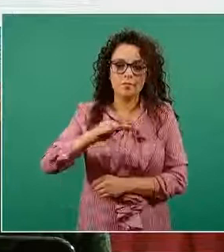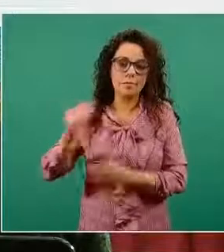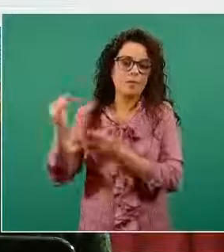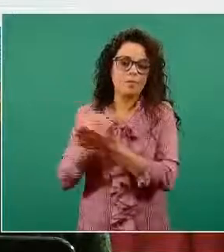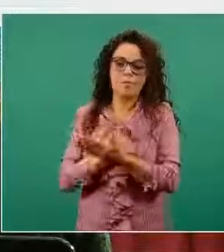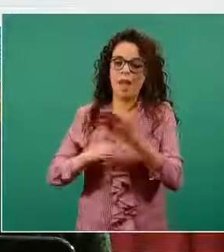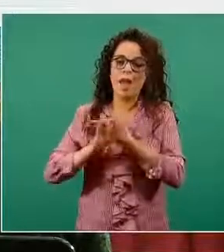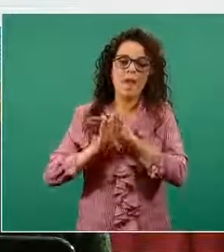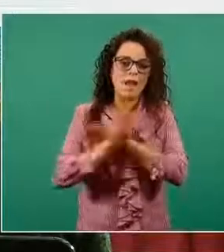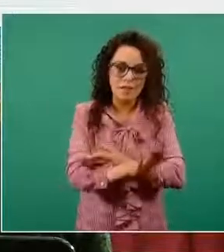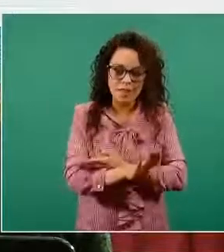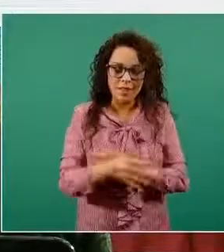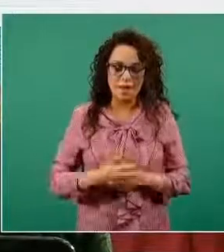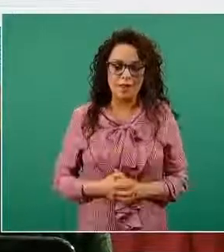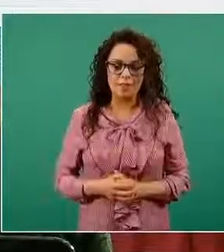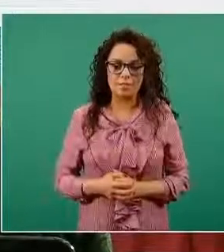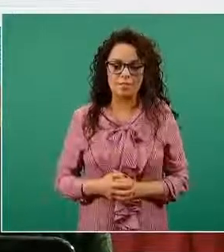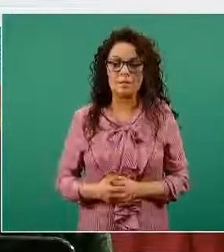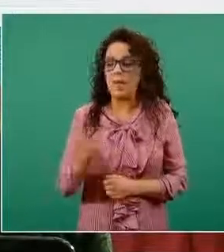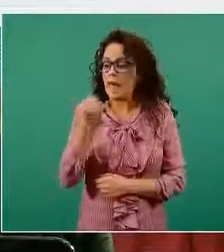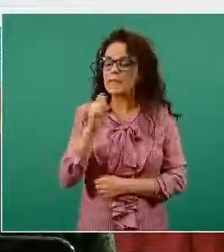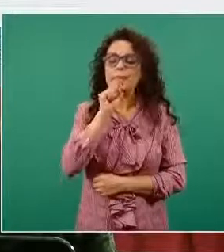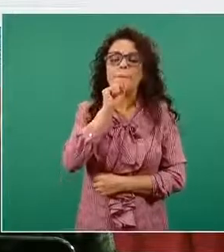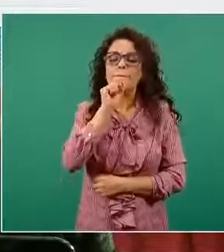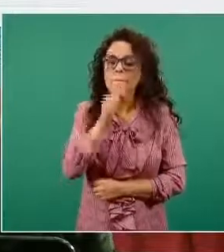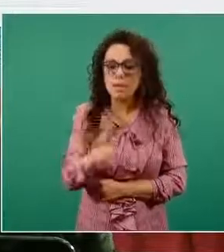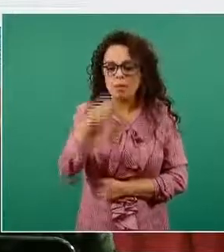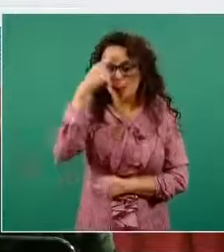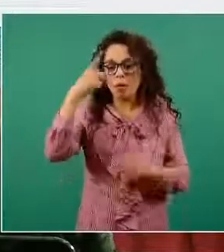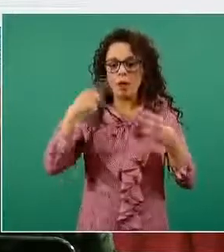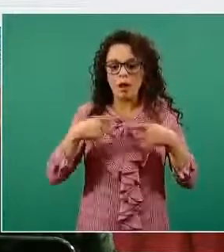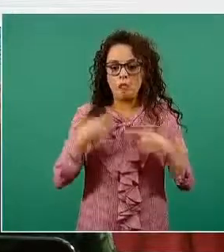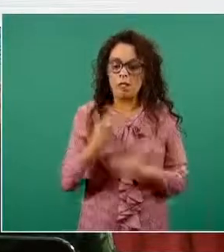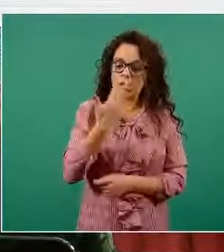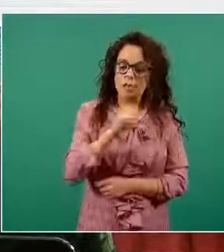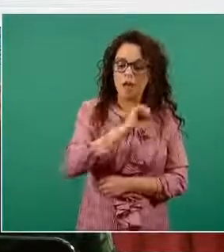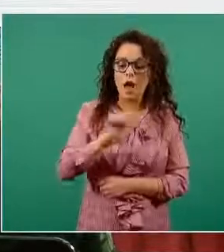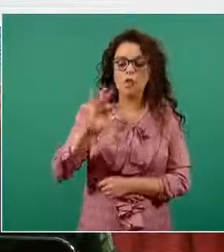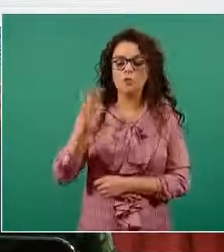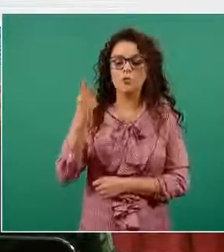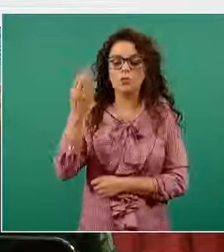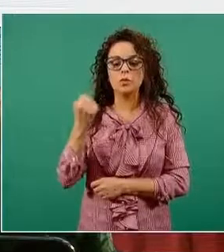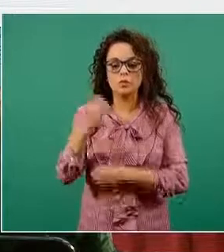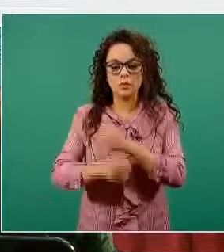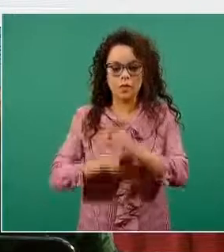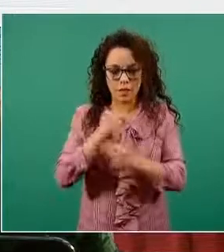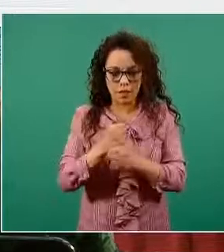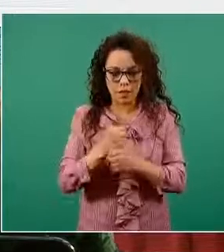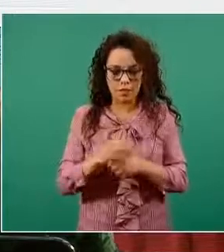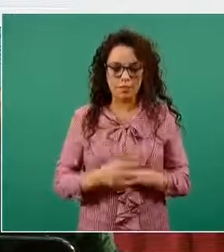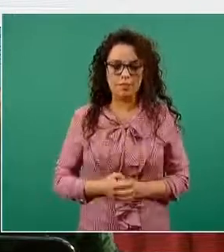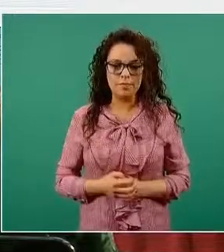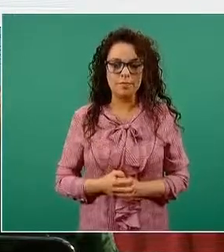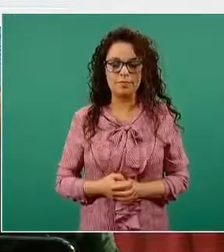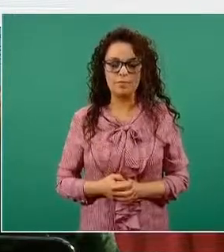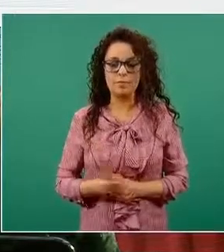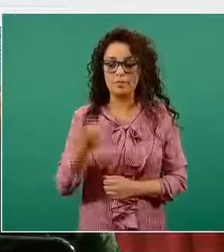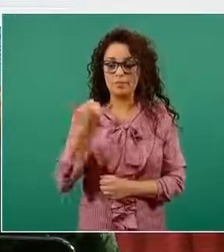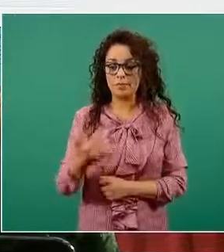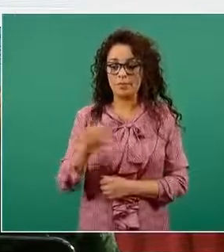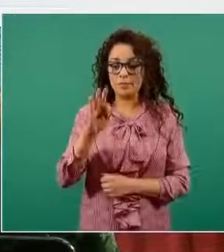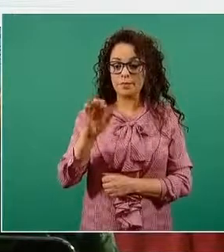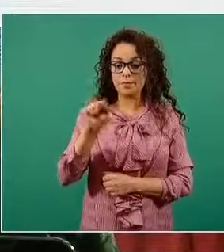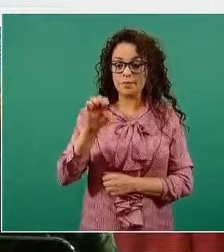también para personas de 50 a 59 años. Y anticipo algo que vendrá en la fase